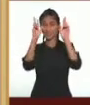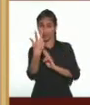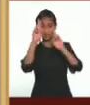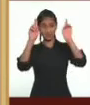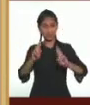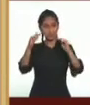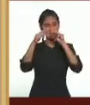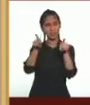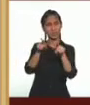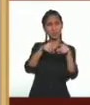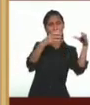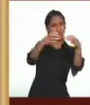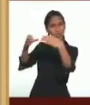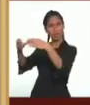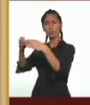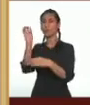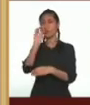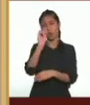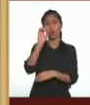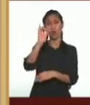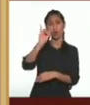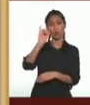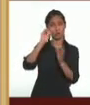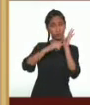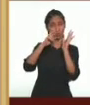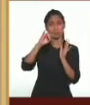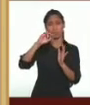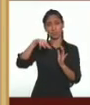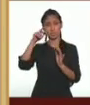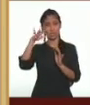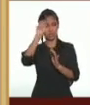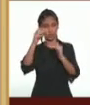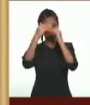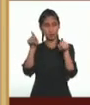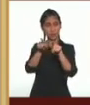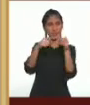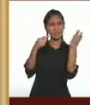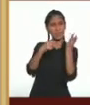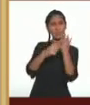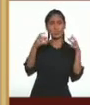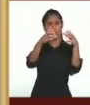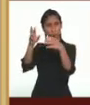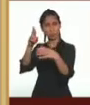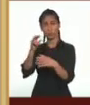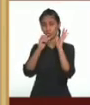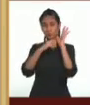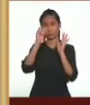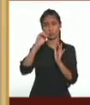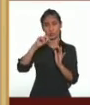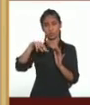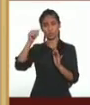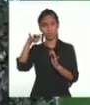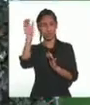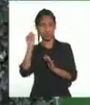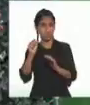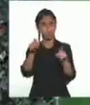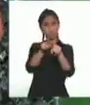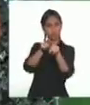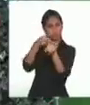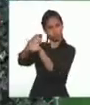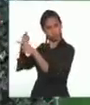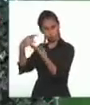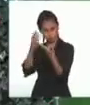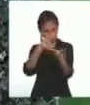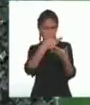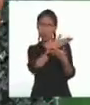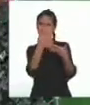indígenas, factores que determinan la diversidad cultural, tecnología de los pueblos originarios, gastronomía peruana, lenguas originarias. De todos estos conocimientos,